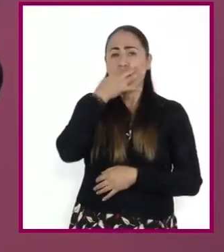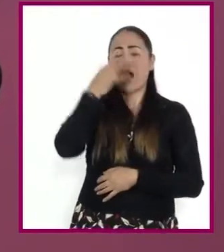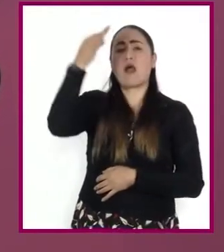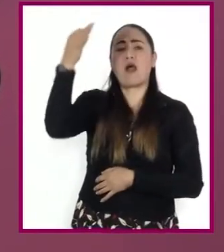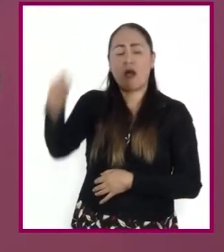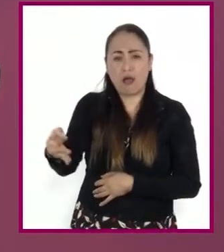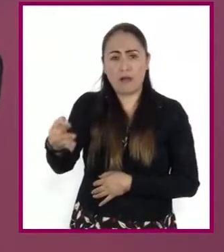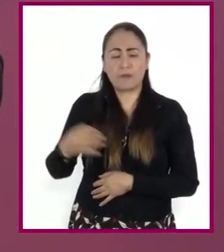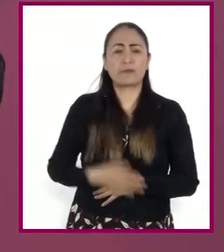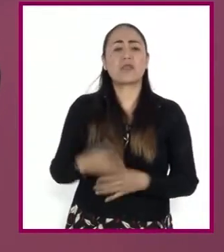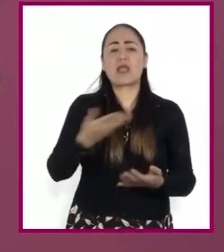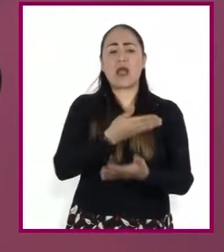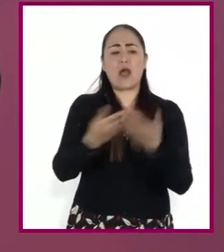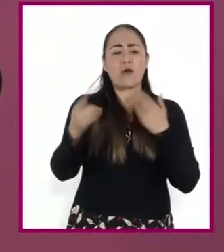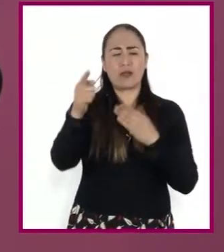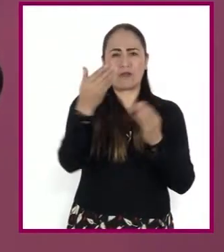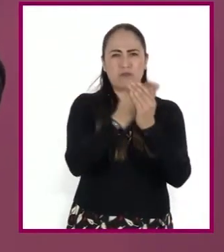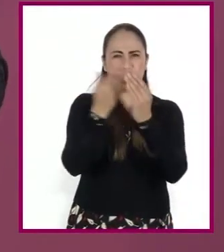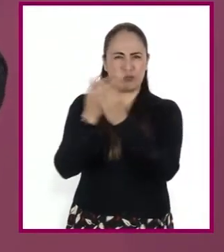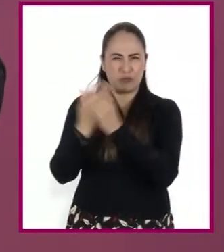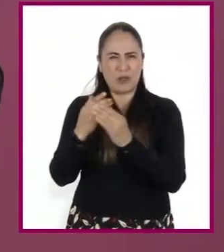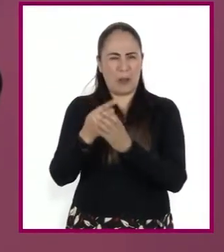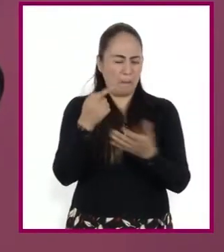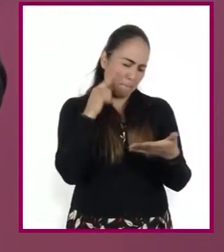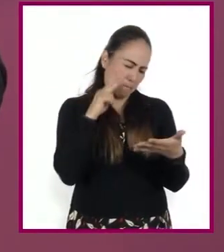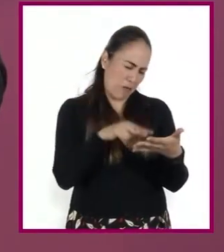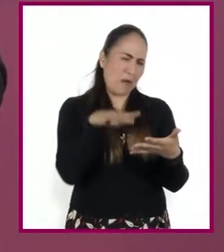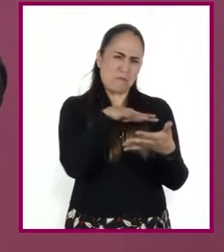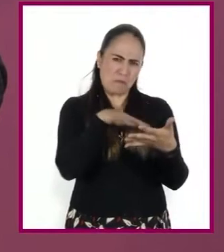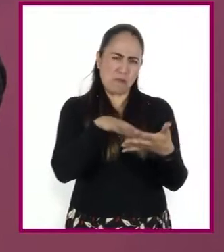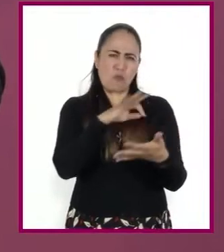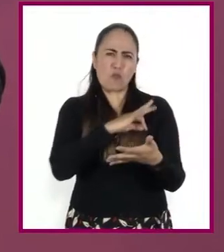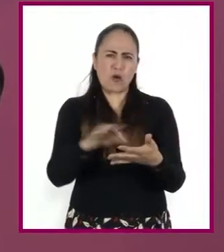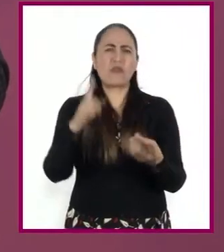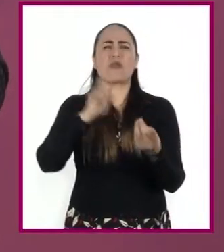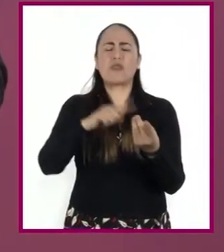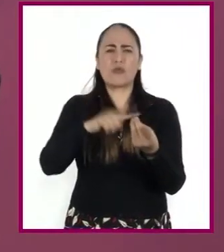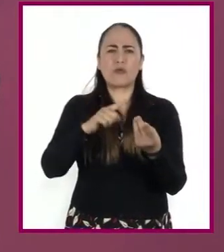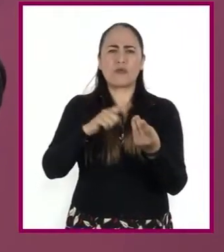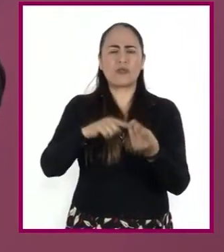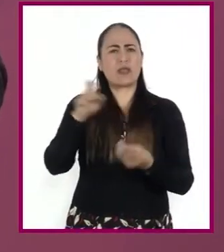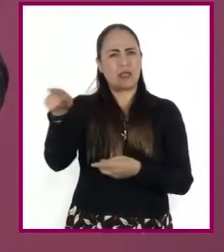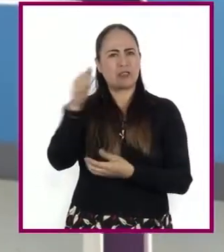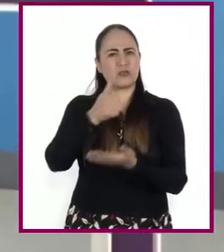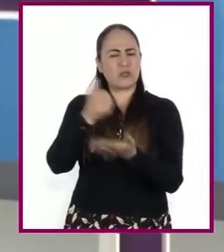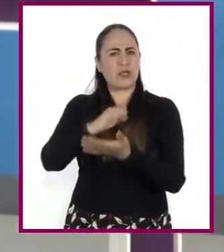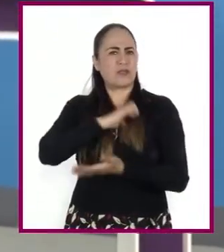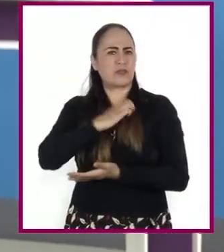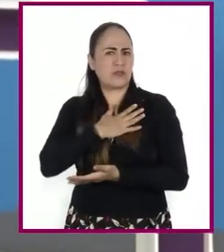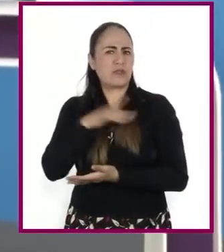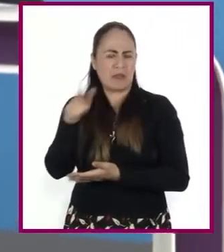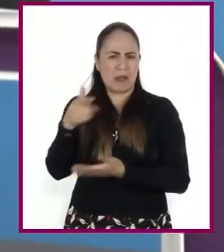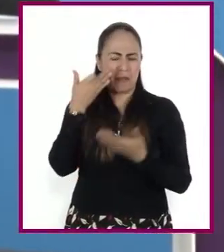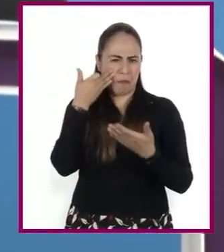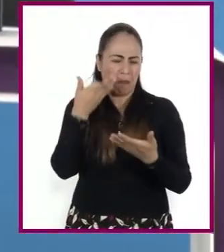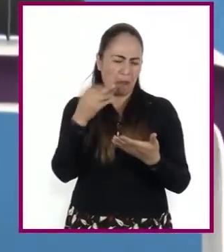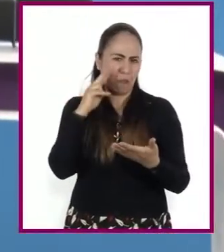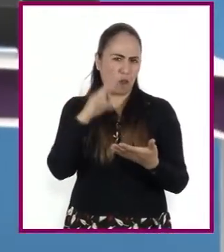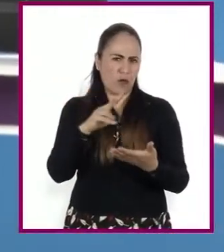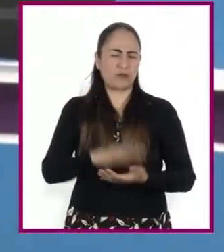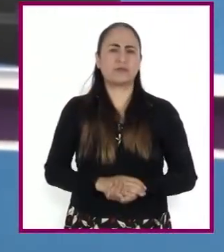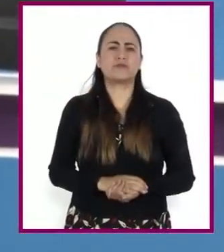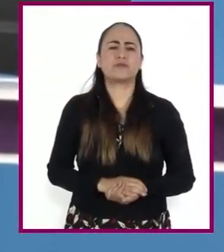rey. Fue de gran importancia este órgano debido a que entre sus funcionarios se encontraban los cronistas de